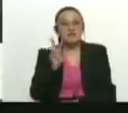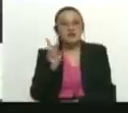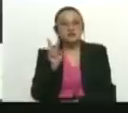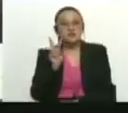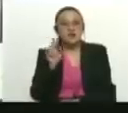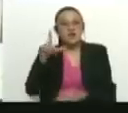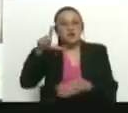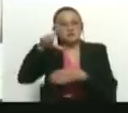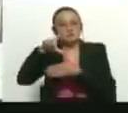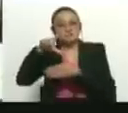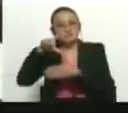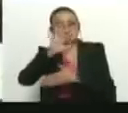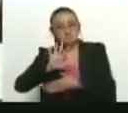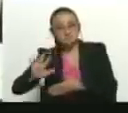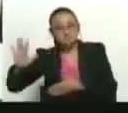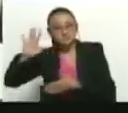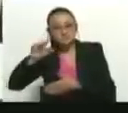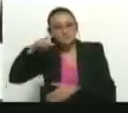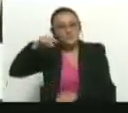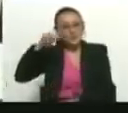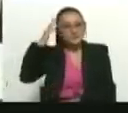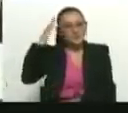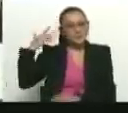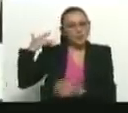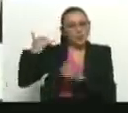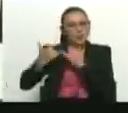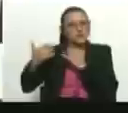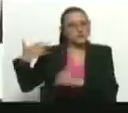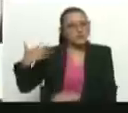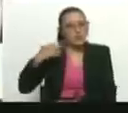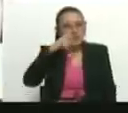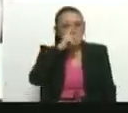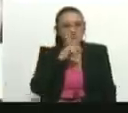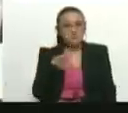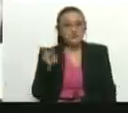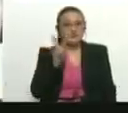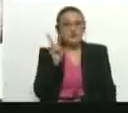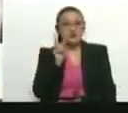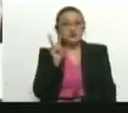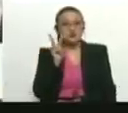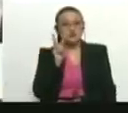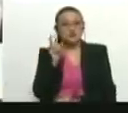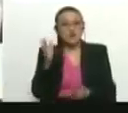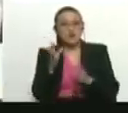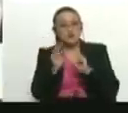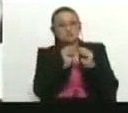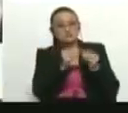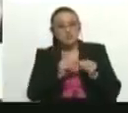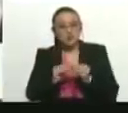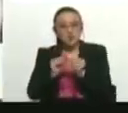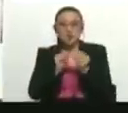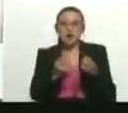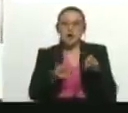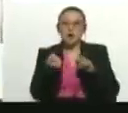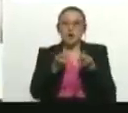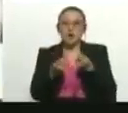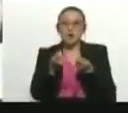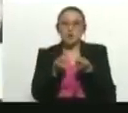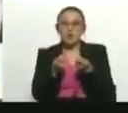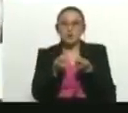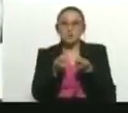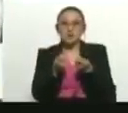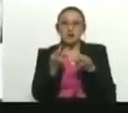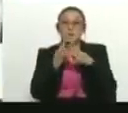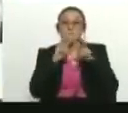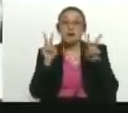Latina. Sabemos que en los últimos años Venezuela ha logrado la recuperación económica, la